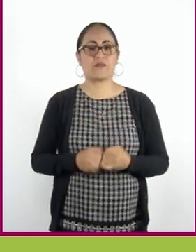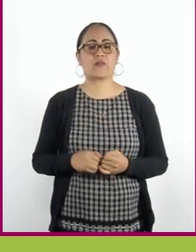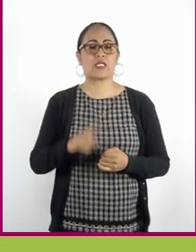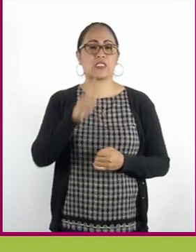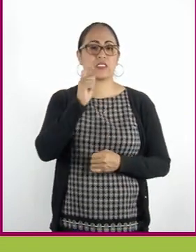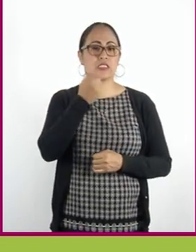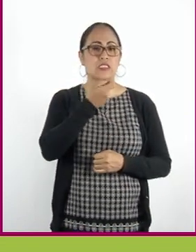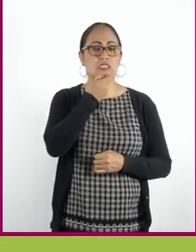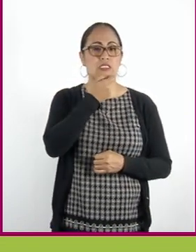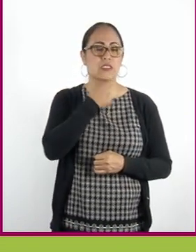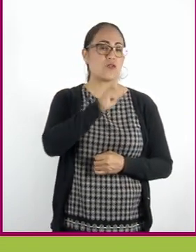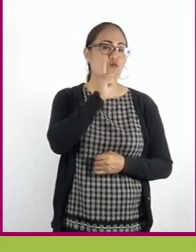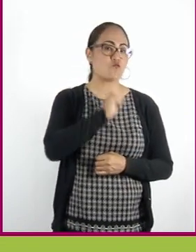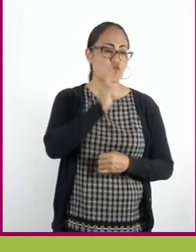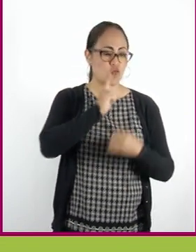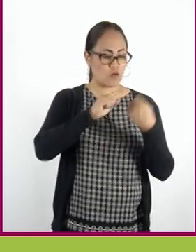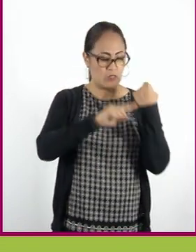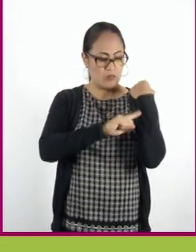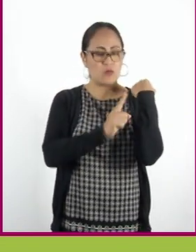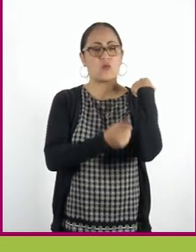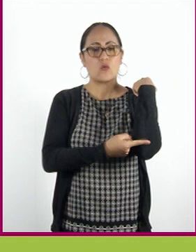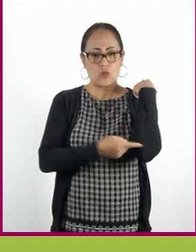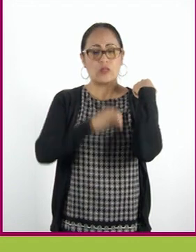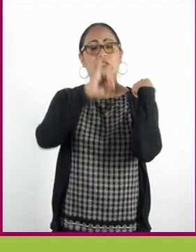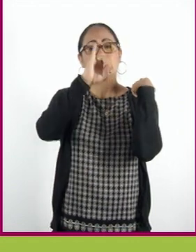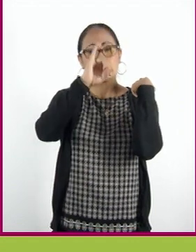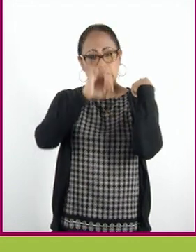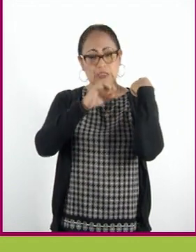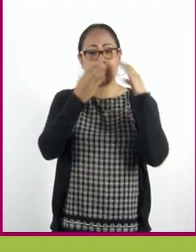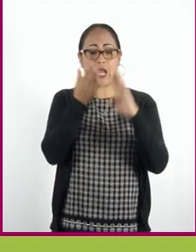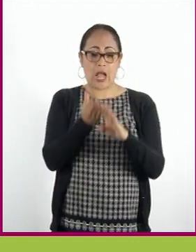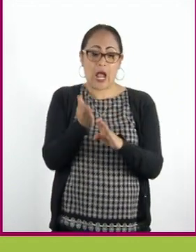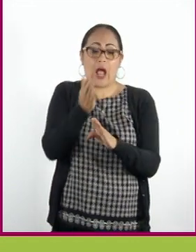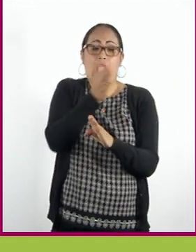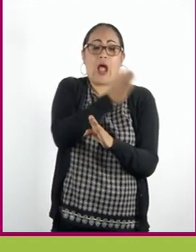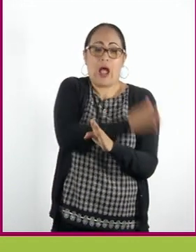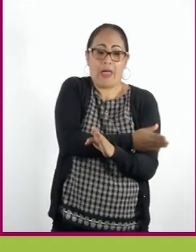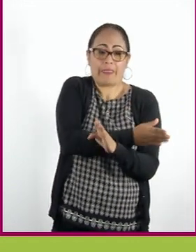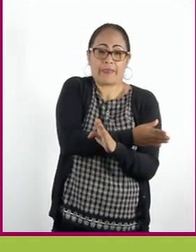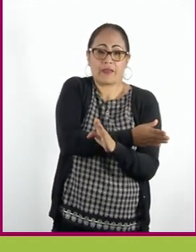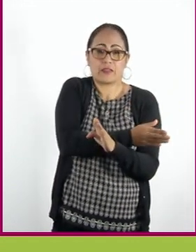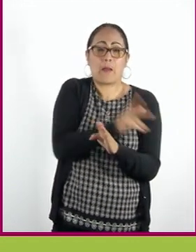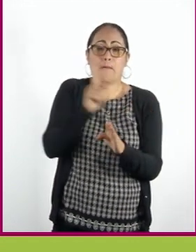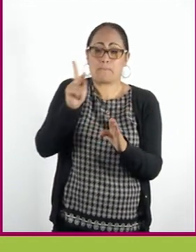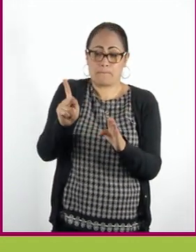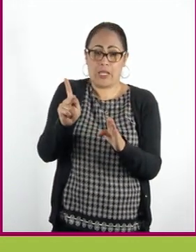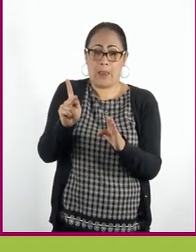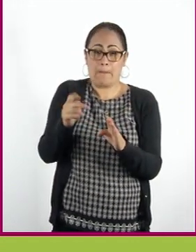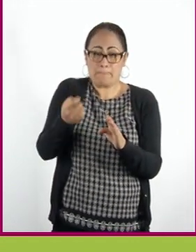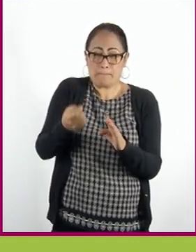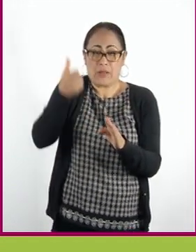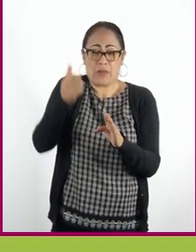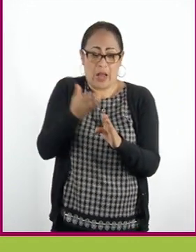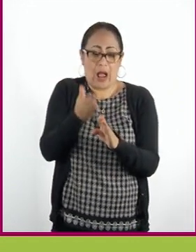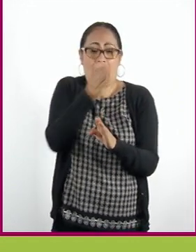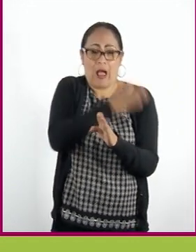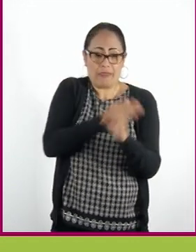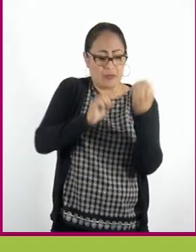niña puede quedar embarazada justo antes de que se presente la primera